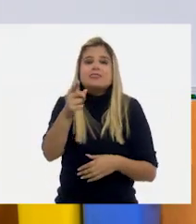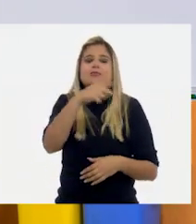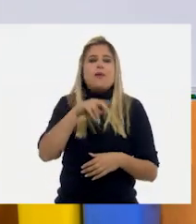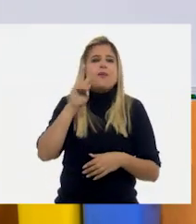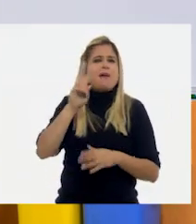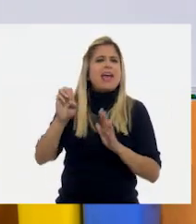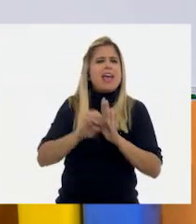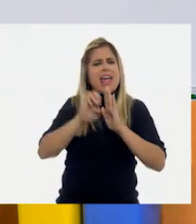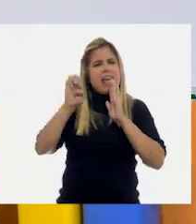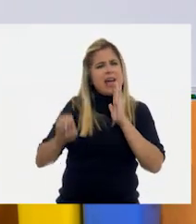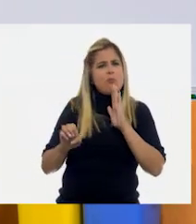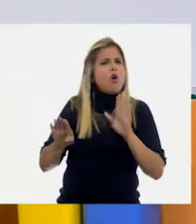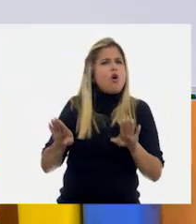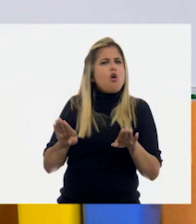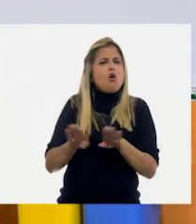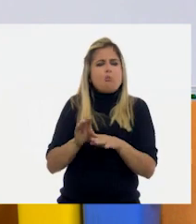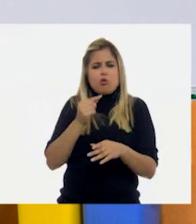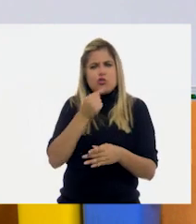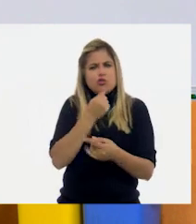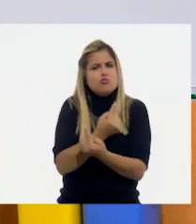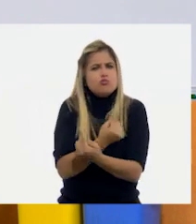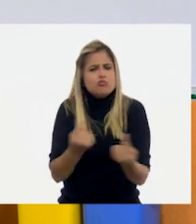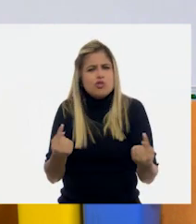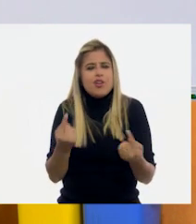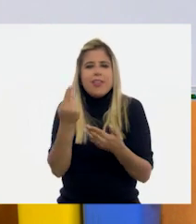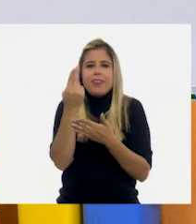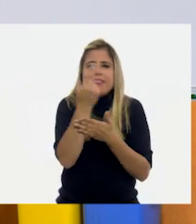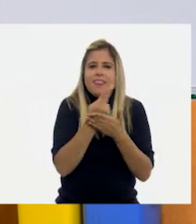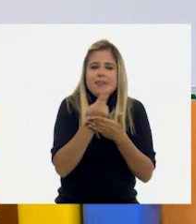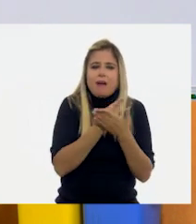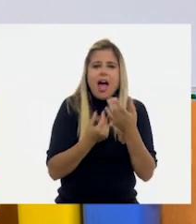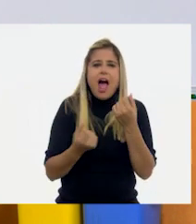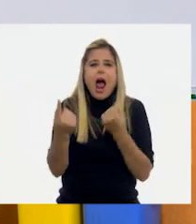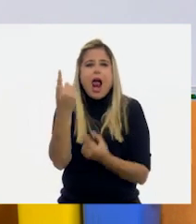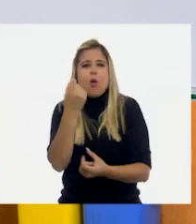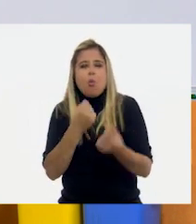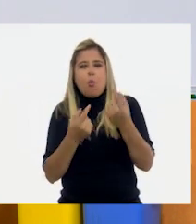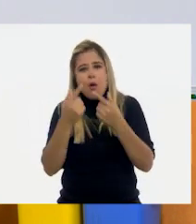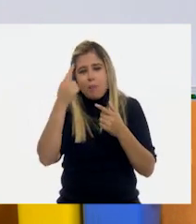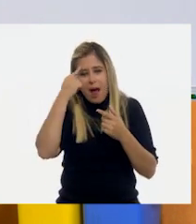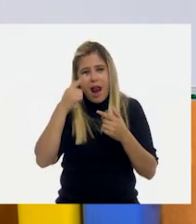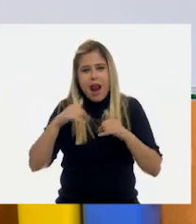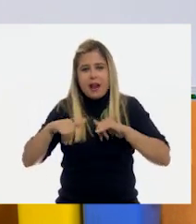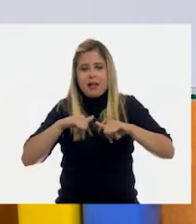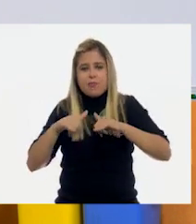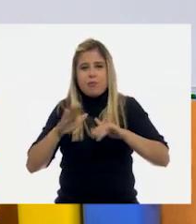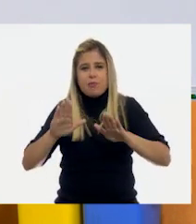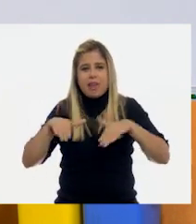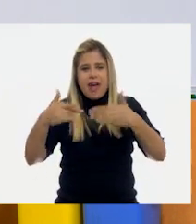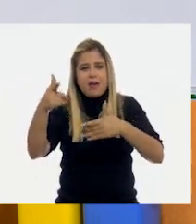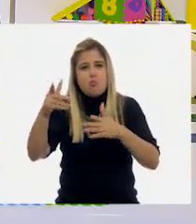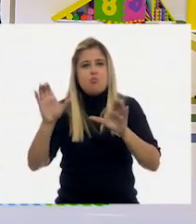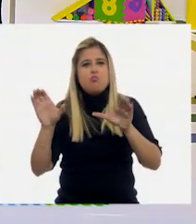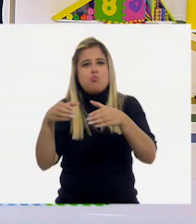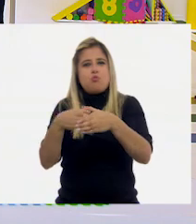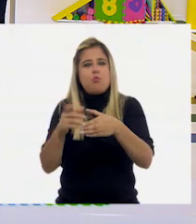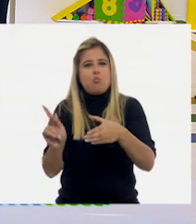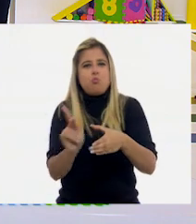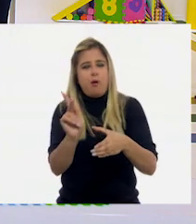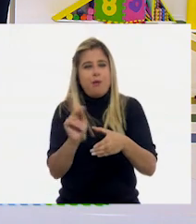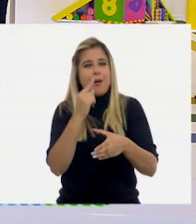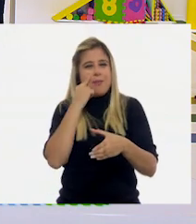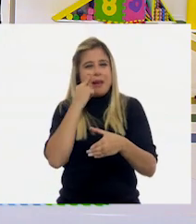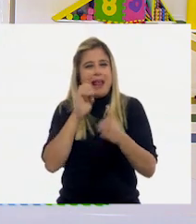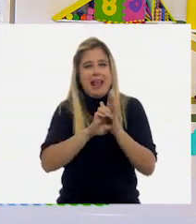un ejemplo de cómo nuestros niños dibujaron algunas rutas de para llegar a su comunidad, Pepe. ¿Vamos? A ver, vamos a